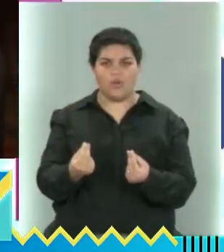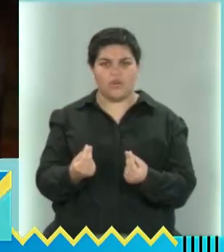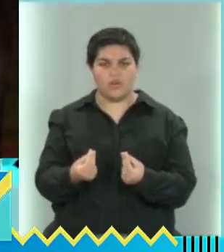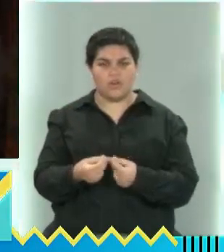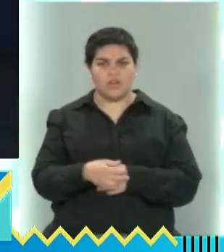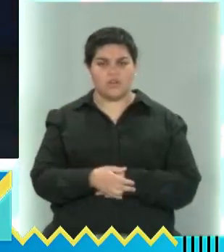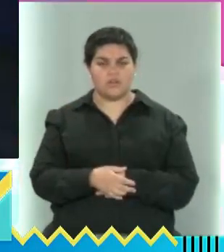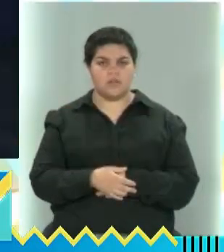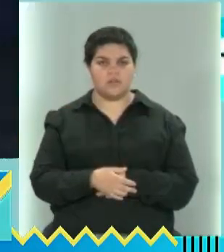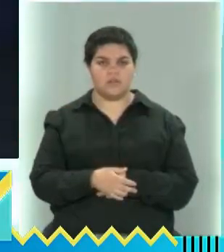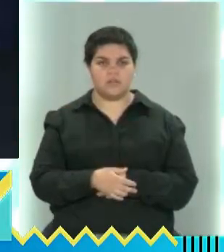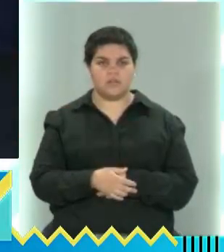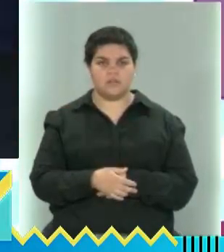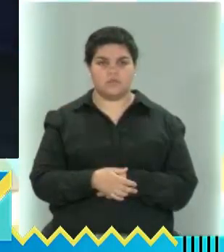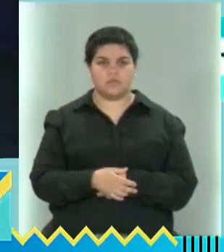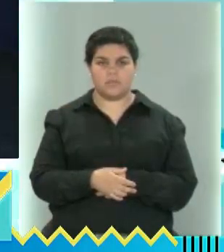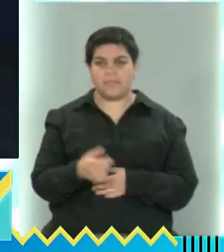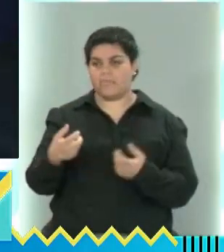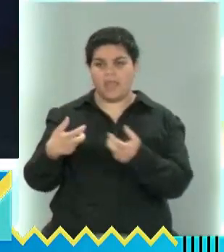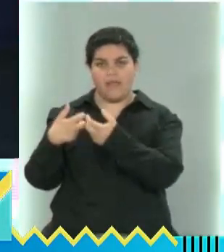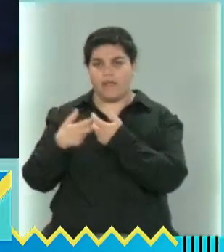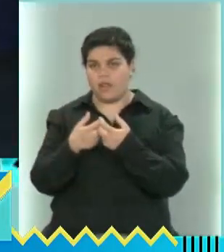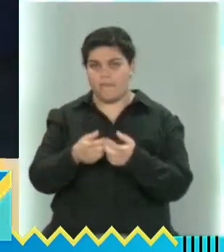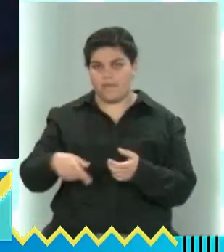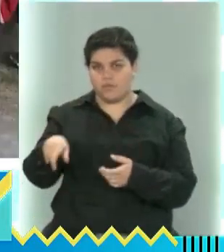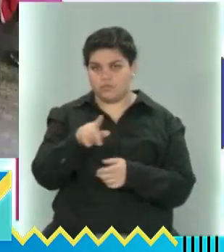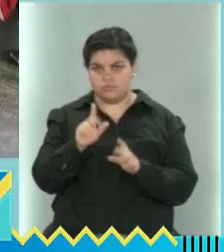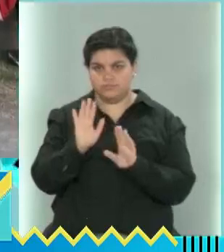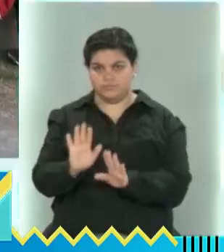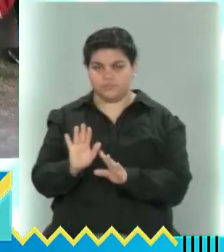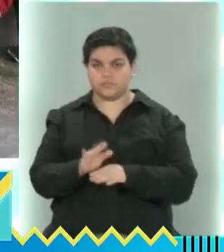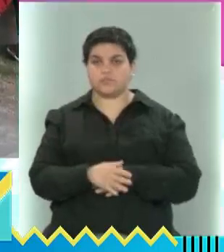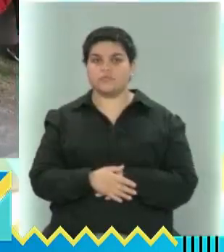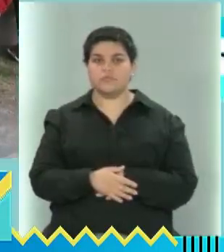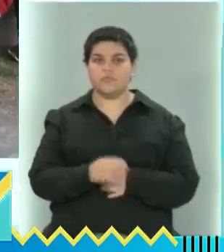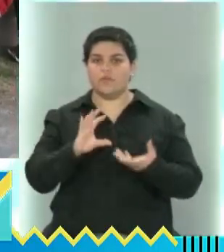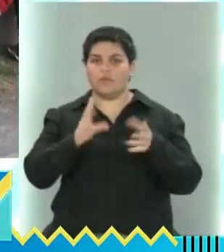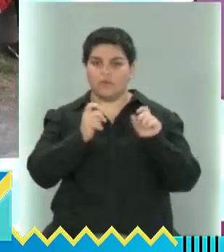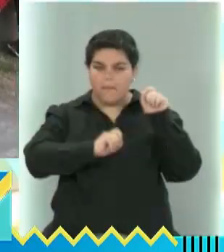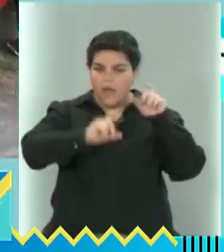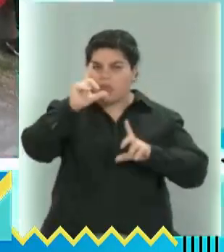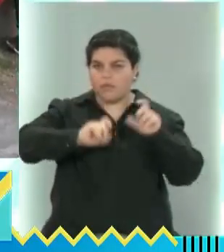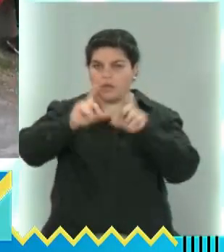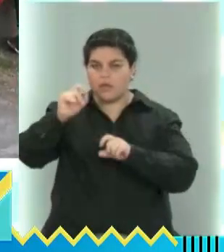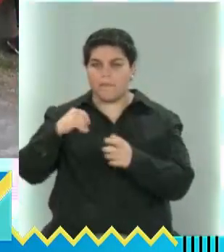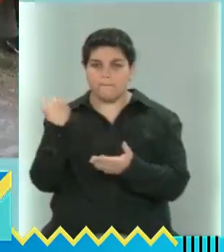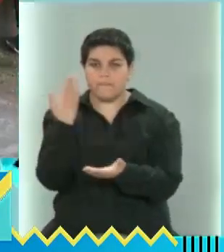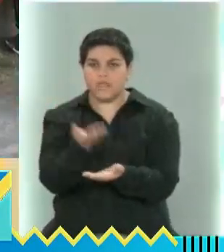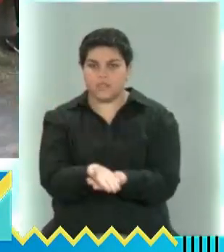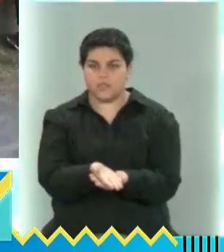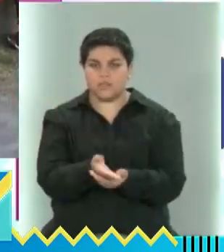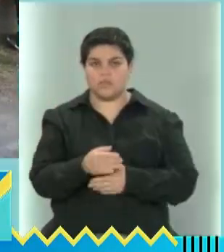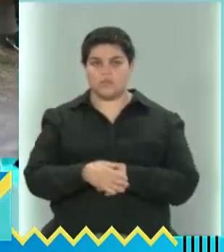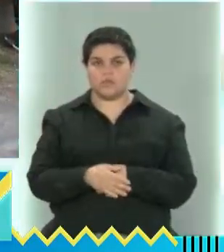de plafón en los gremios, ¿cierto? Esta forma de cálculo, digamos, esta forma de presentarlo,